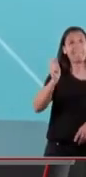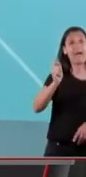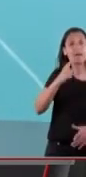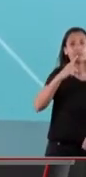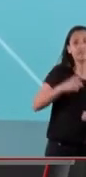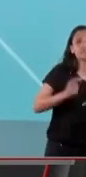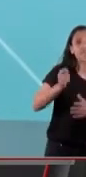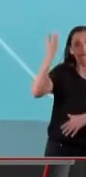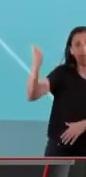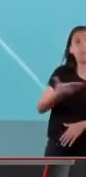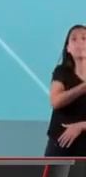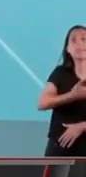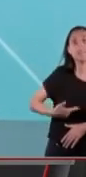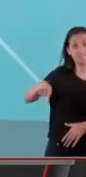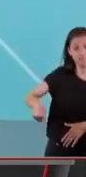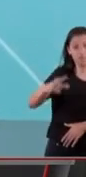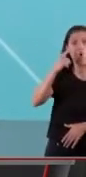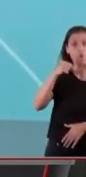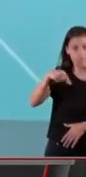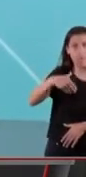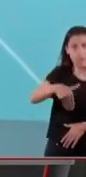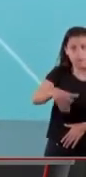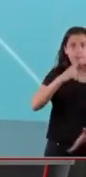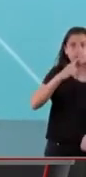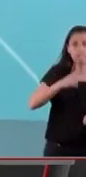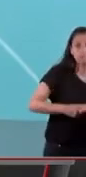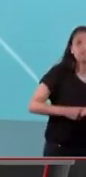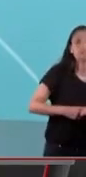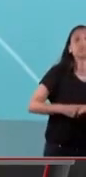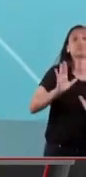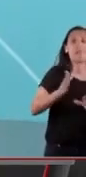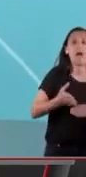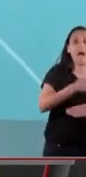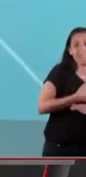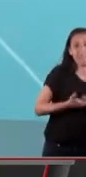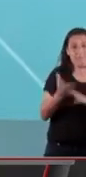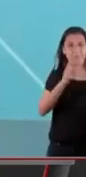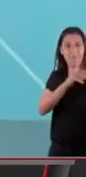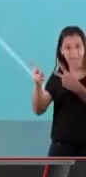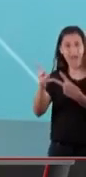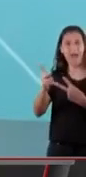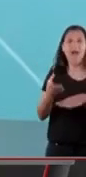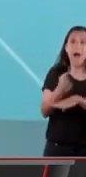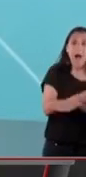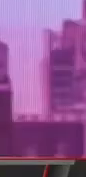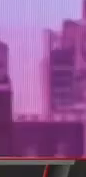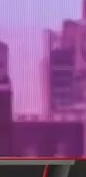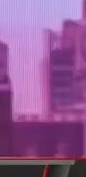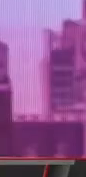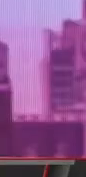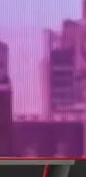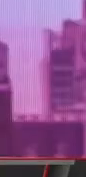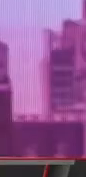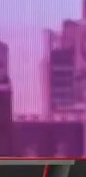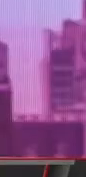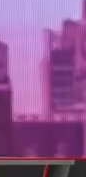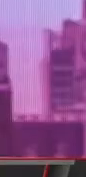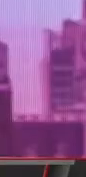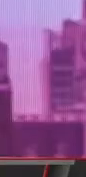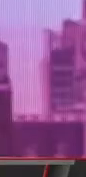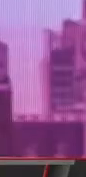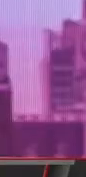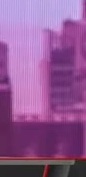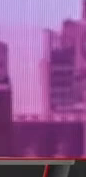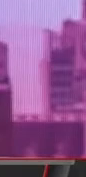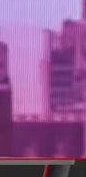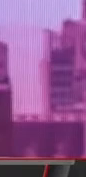allí una zozobra hasta en la oposición, que se quedaron asombrados, estamos, y sorprendidos de cómo sigue. Estamos todos como viendo con los